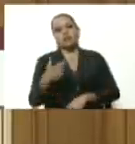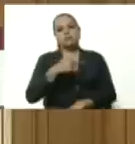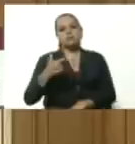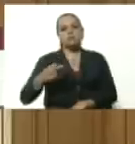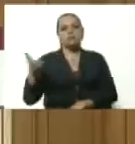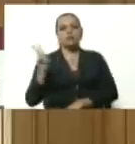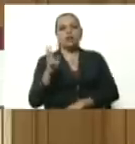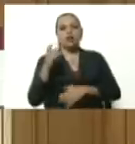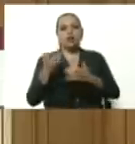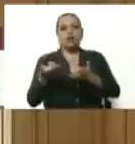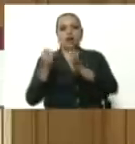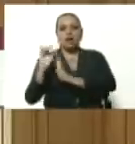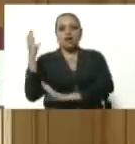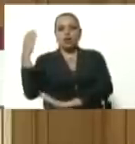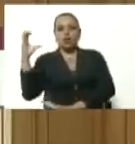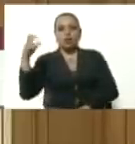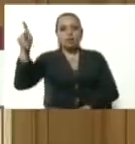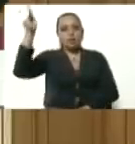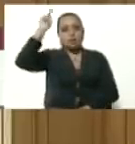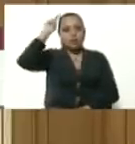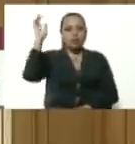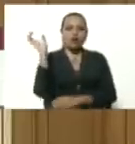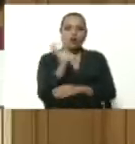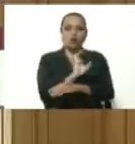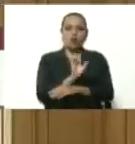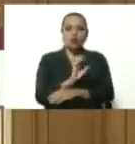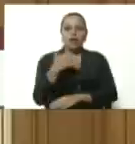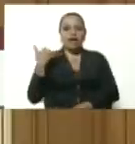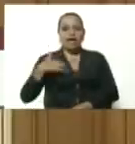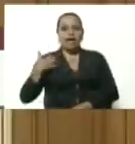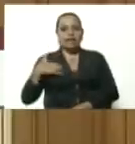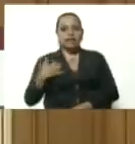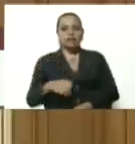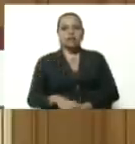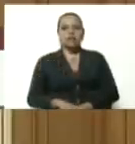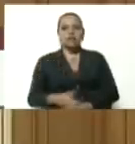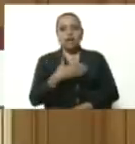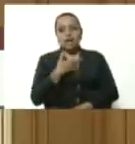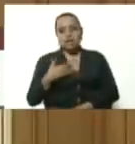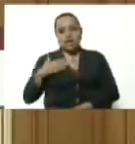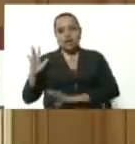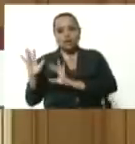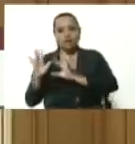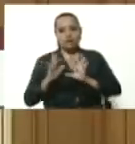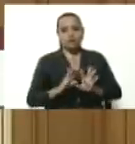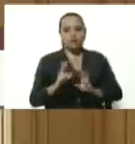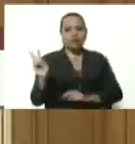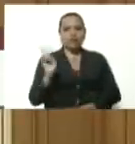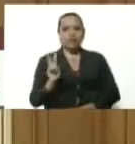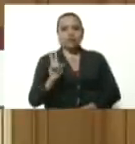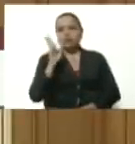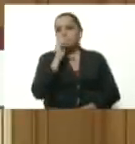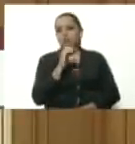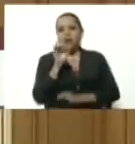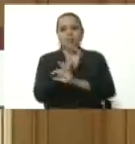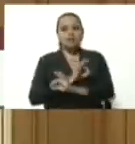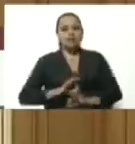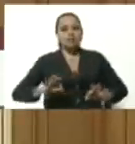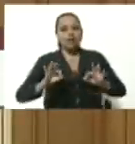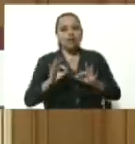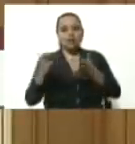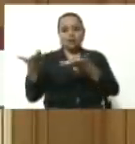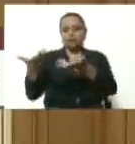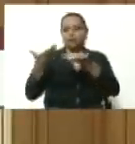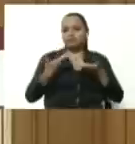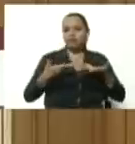están en Colombia, en Perú, en Ecuador, en Argentina, queriendo venir a Venezuela sin que ellos le hayan